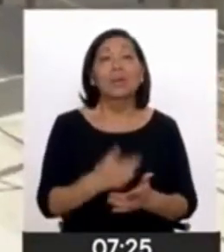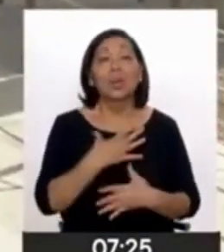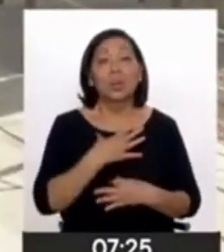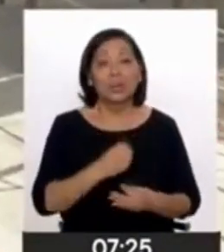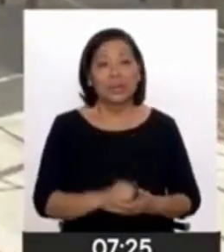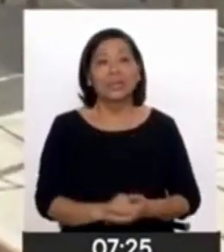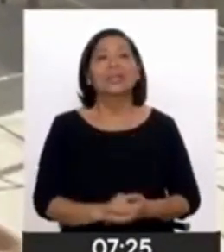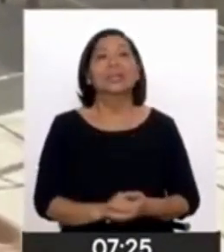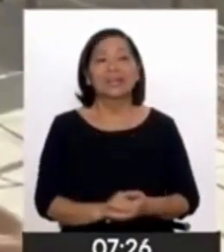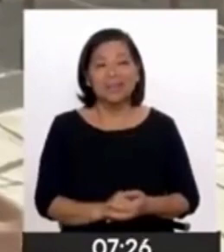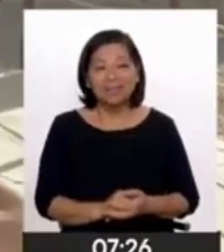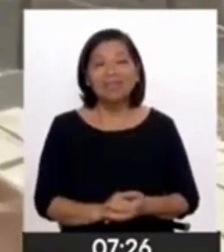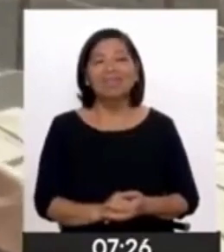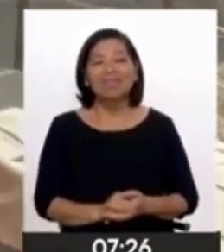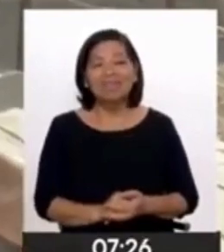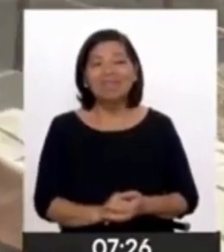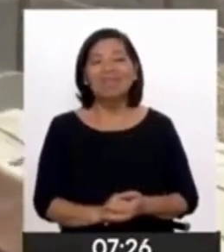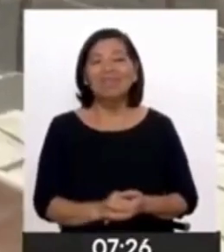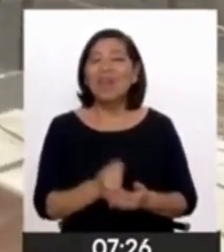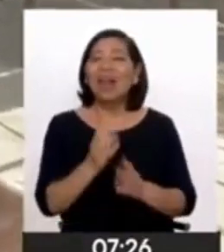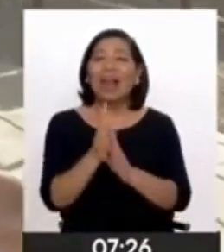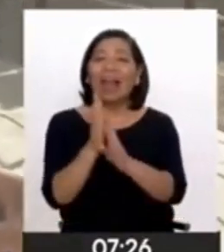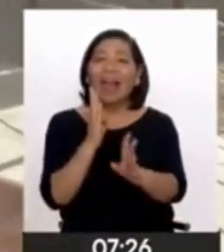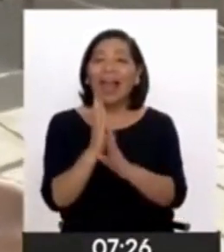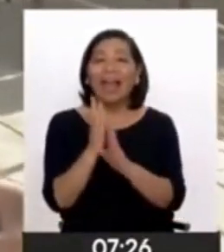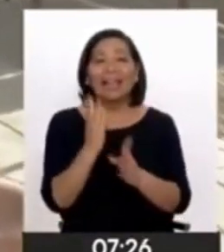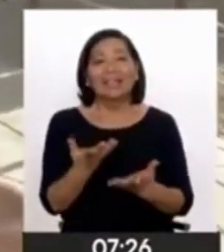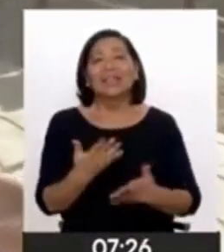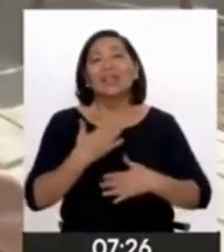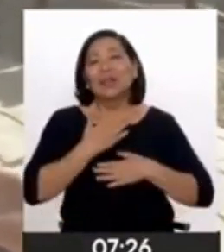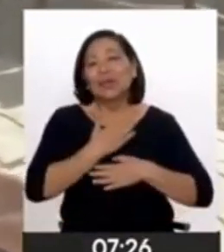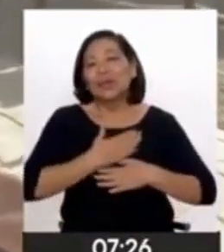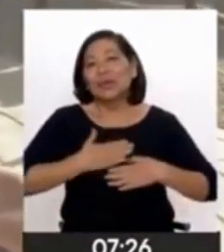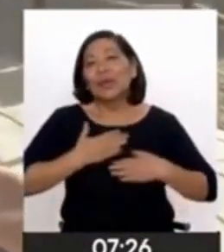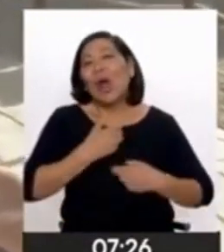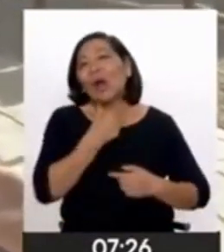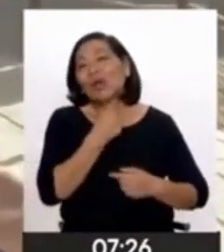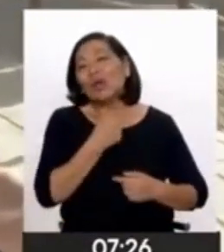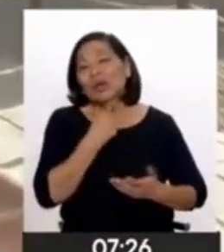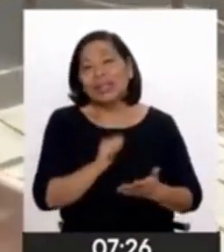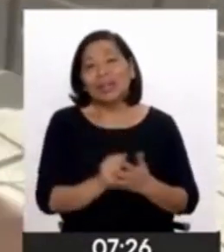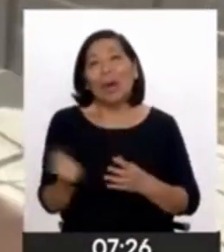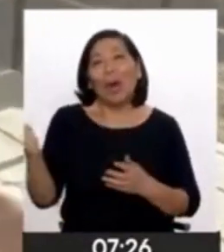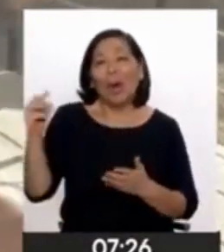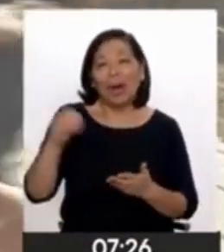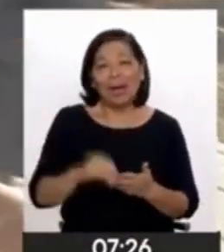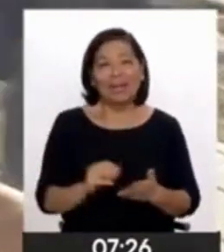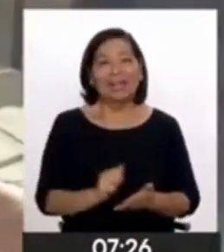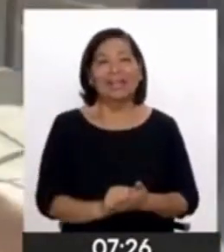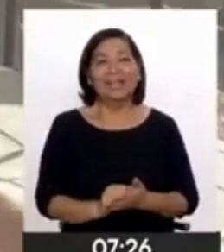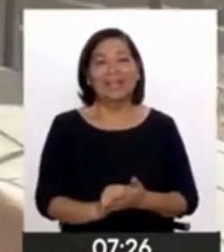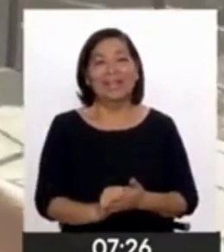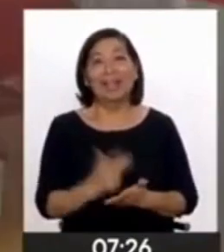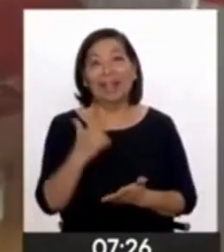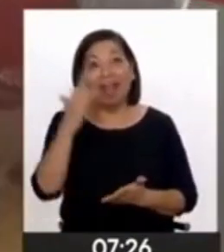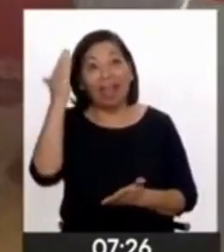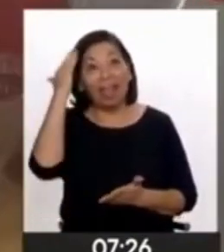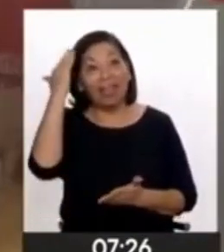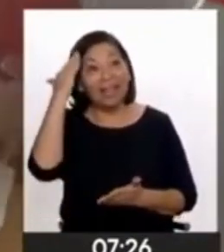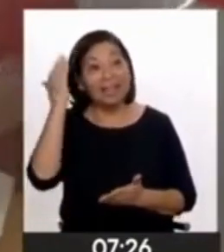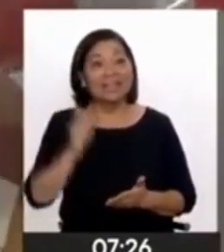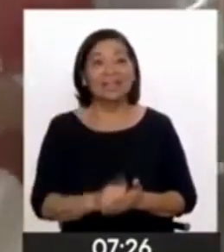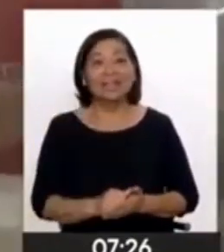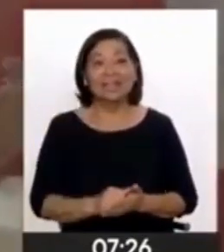cola? Sí, sí, la gente hace cola y está, bueno, contenta sobre todo, y hay gente que ha regresado, nos ha visitado los 3 días.